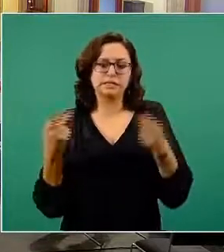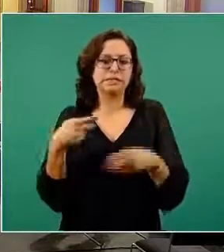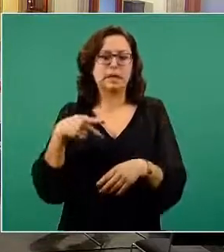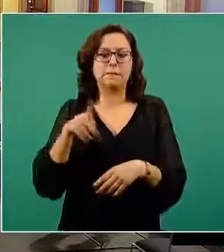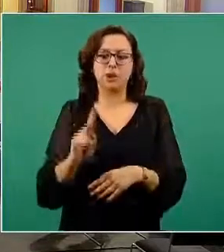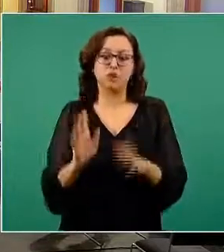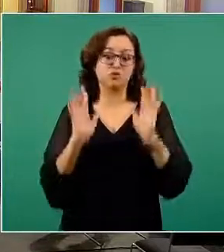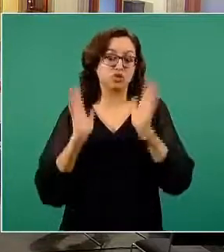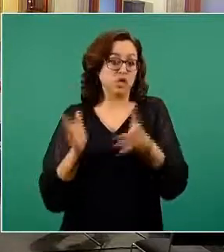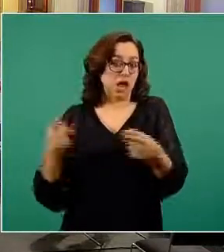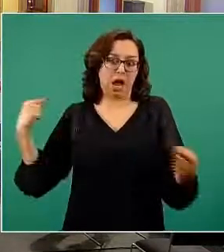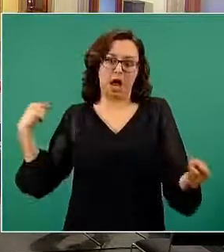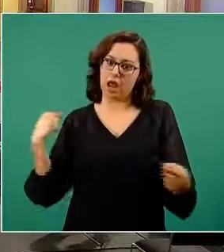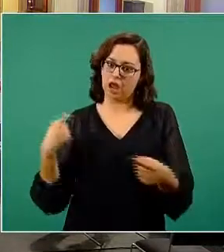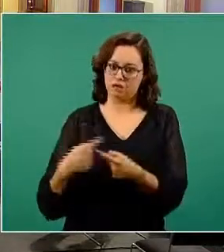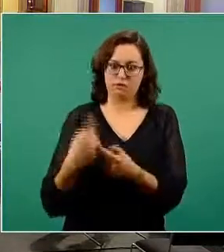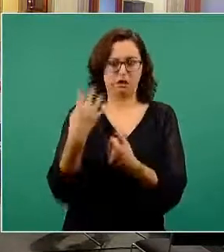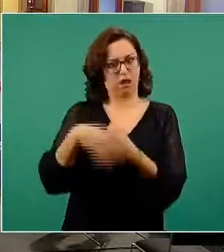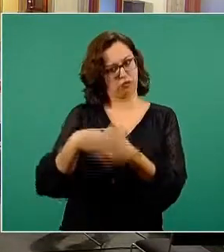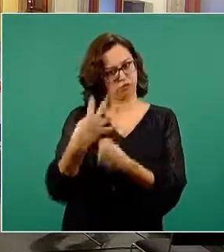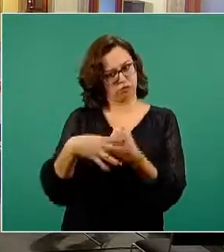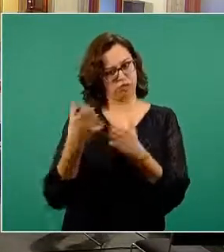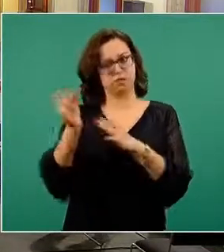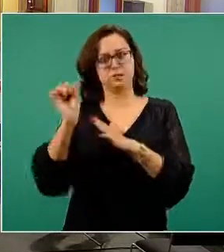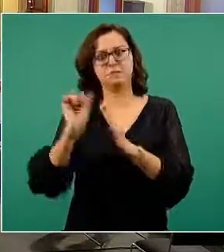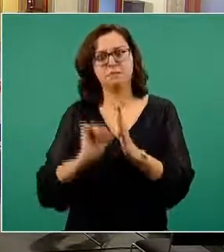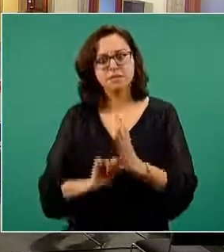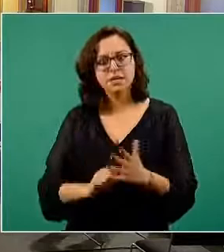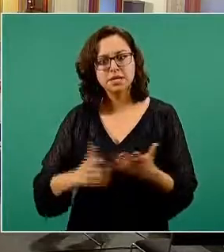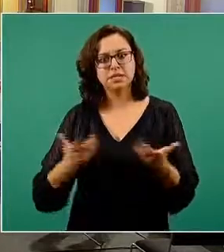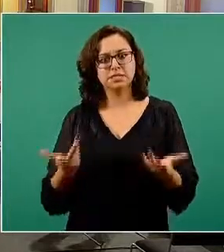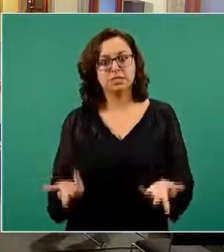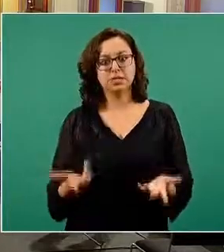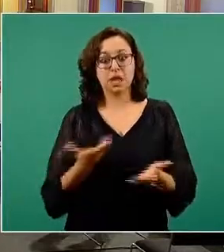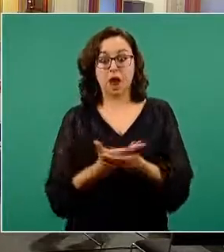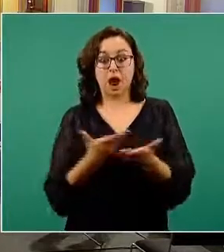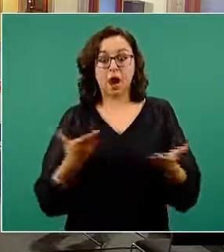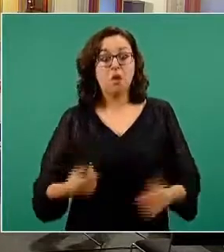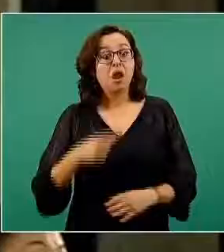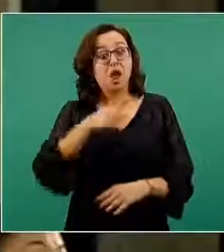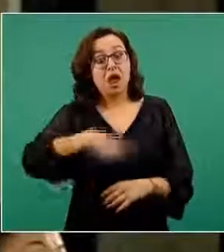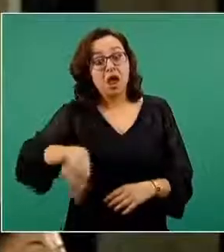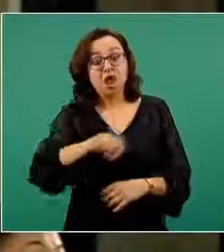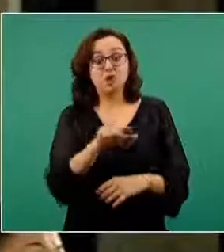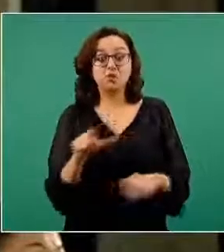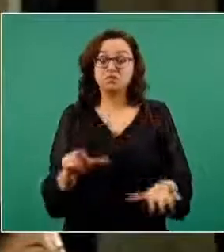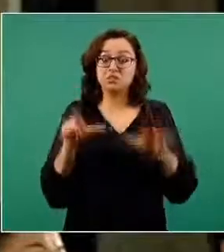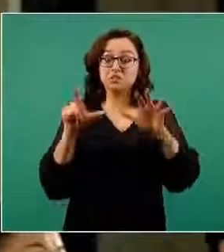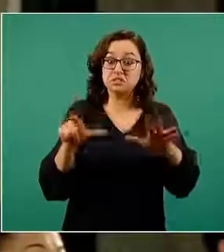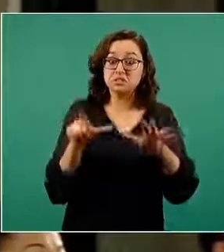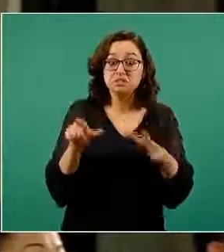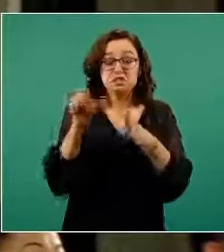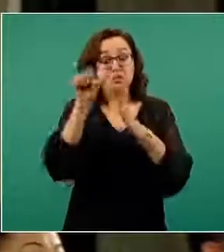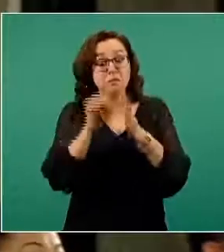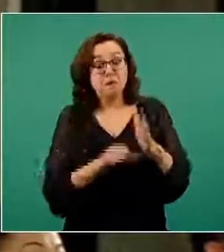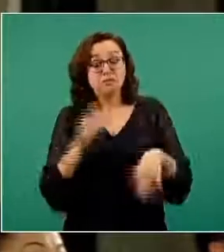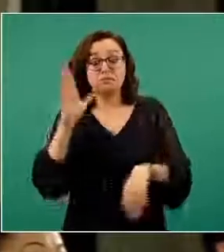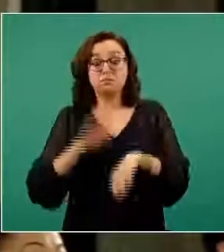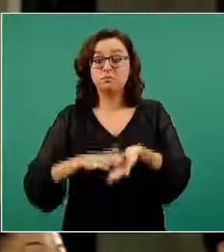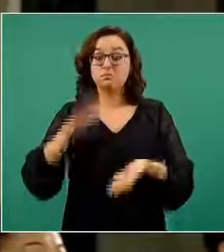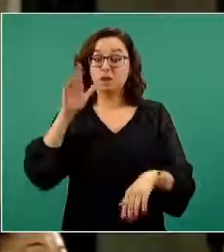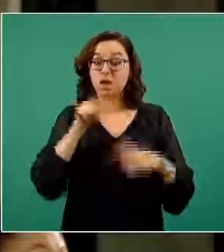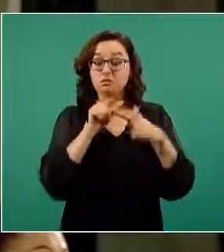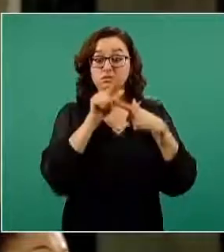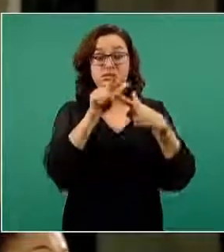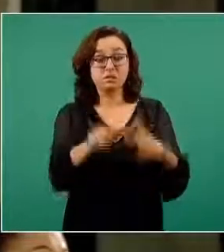transcurrido 14 meses, ¿no? Y el acuerdo que salió implica que van a estar 17 meses desmovilizados, ¿no? Y hay situaciones